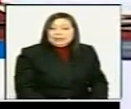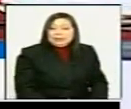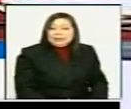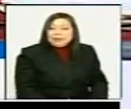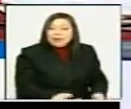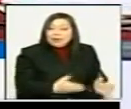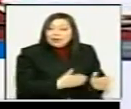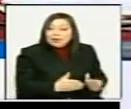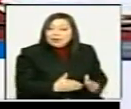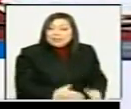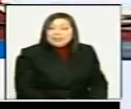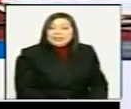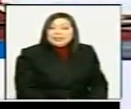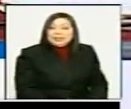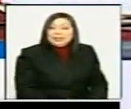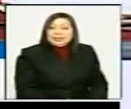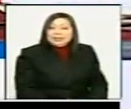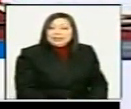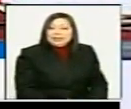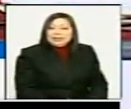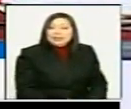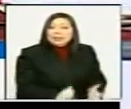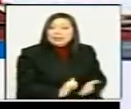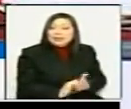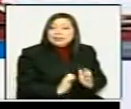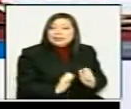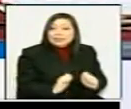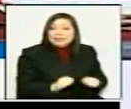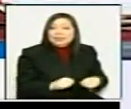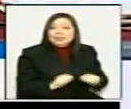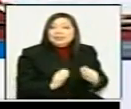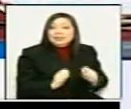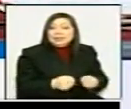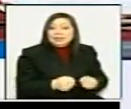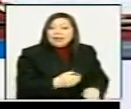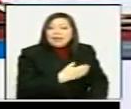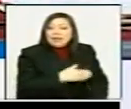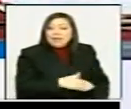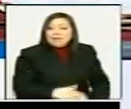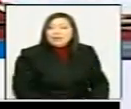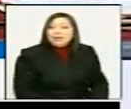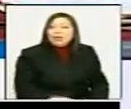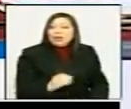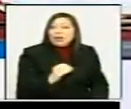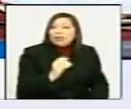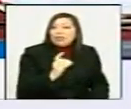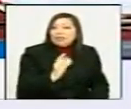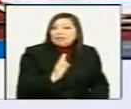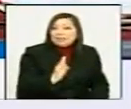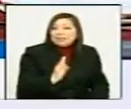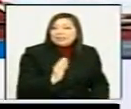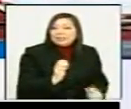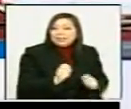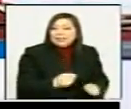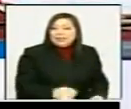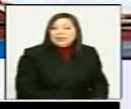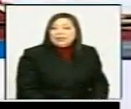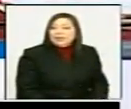determinan o laudan, que es el nombre que se le da, a favor de Odebrecht,